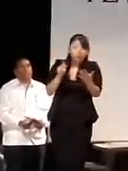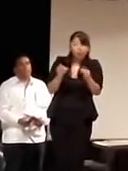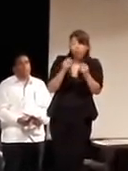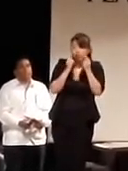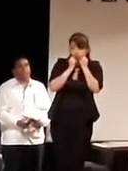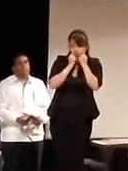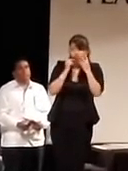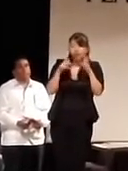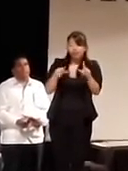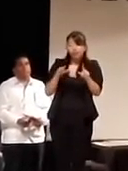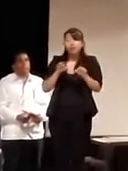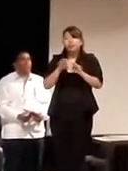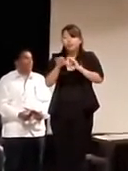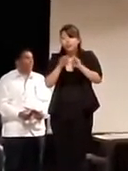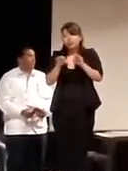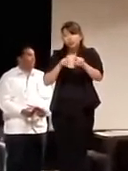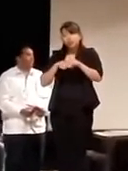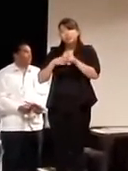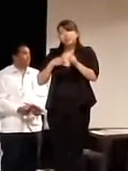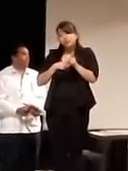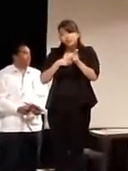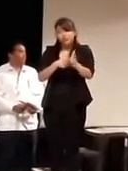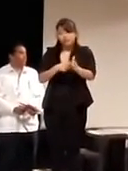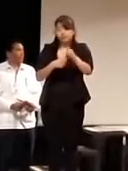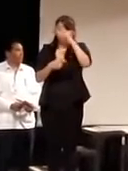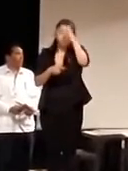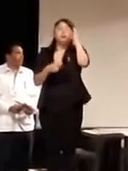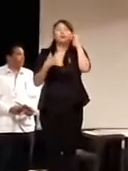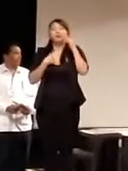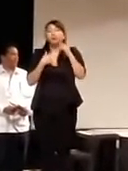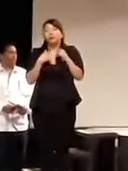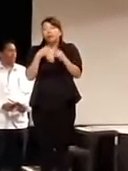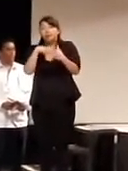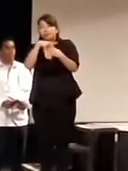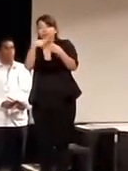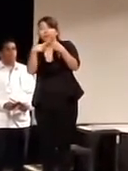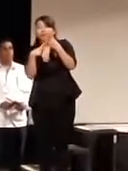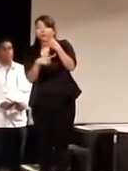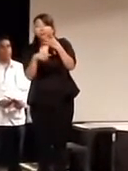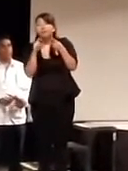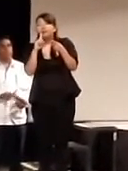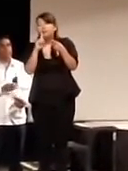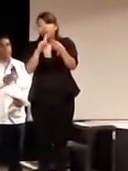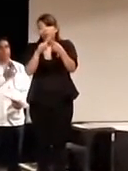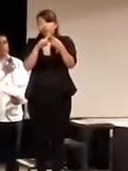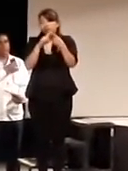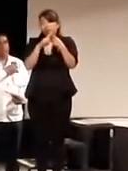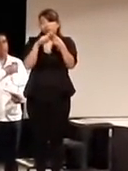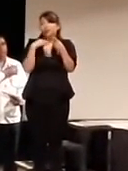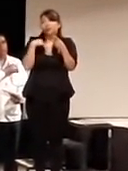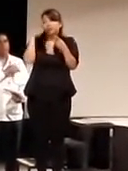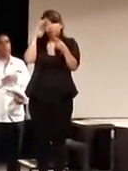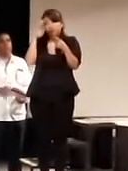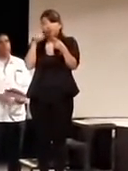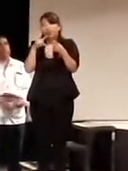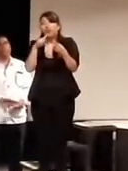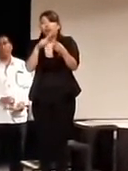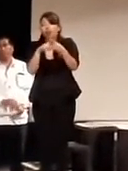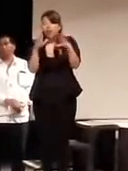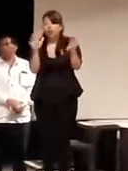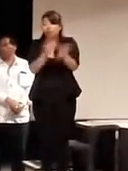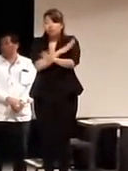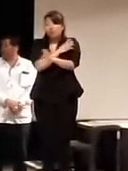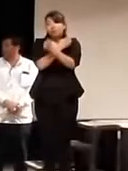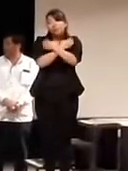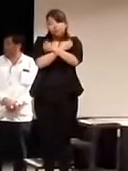para su reflexión. Primero, transformar el sistema educativo significa reconocer que en los últimos